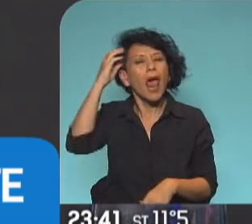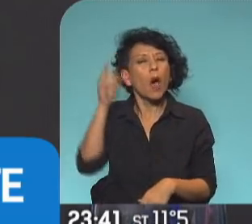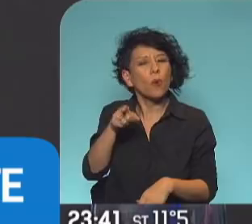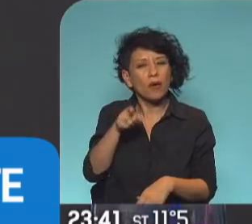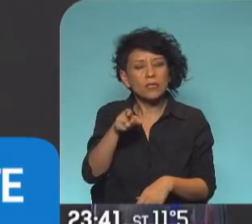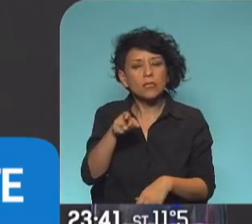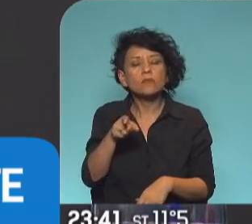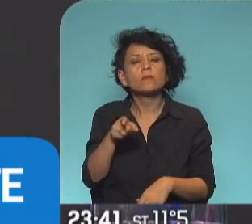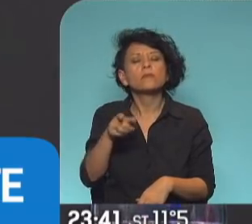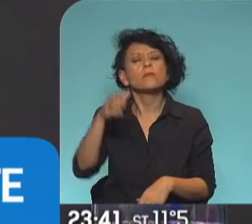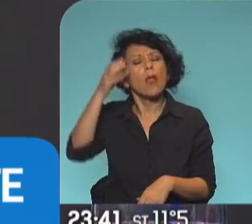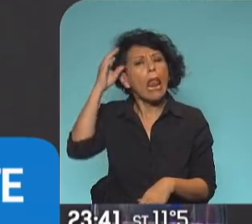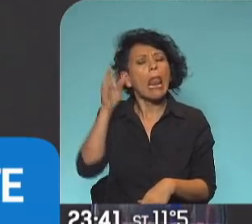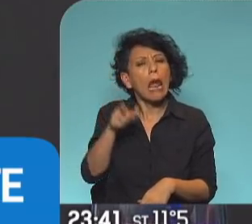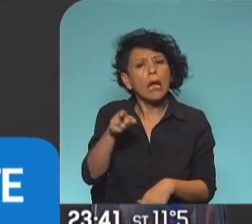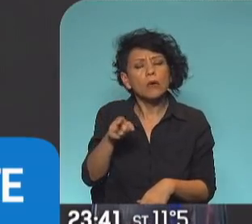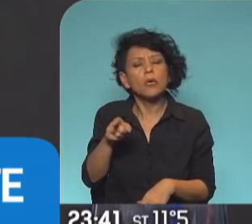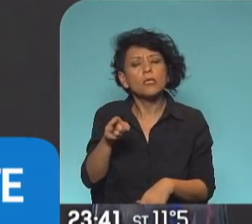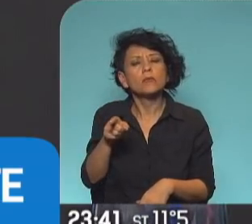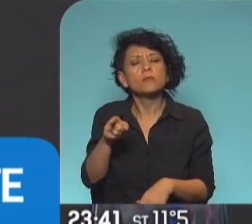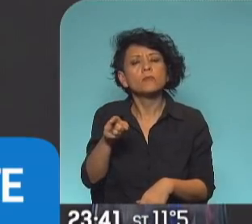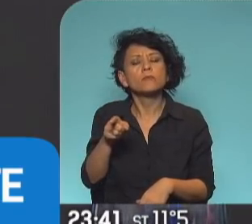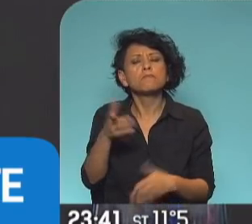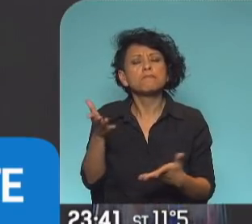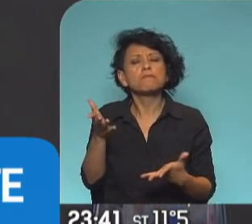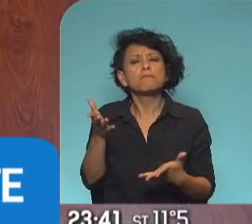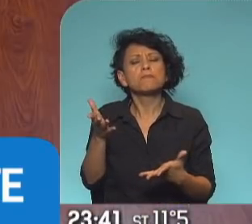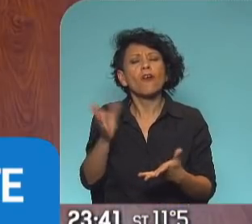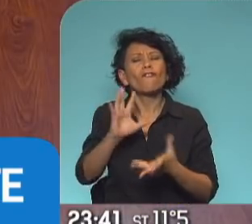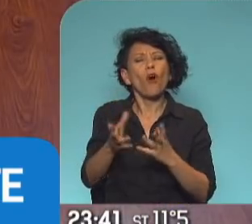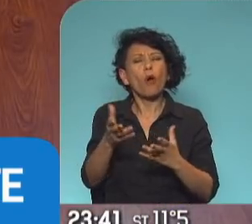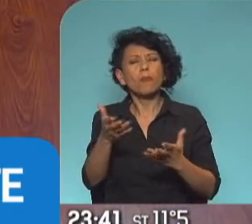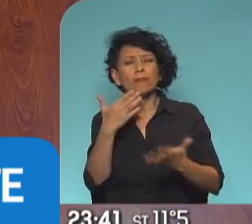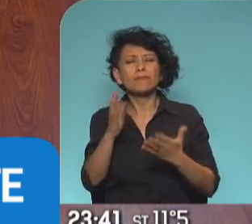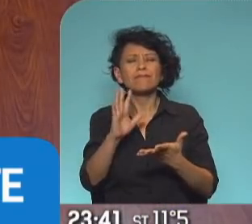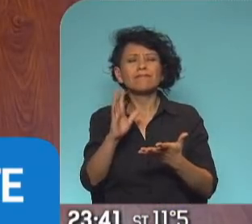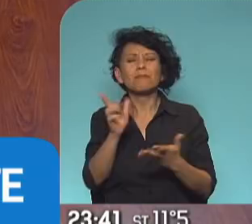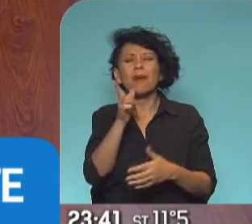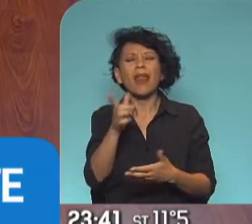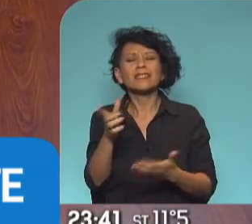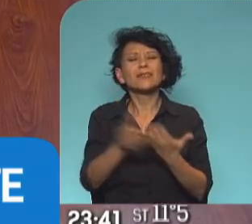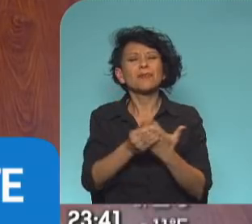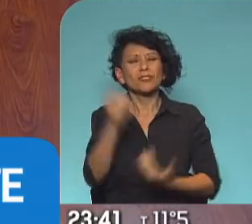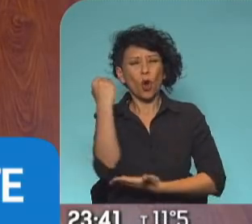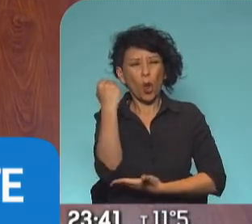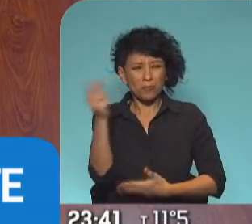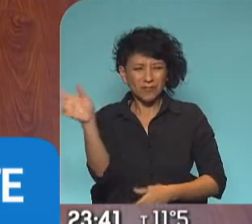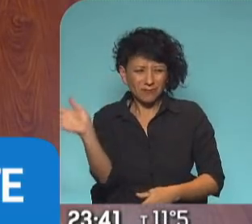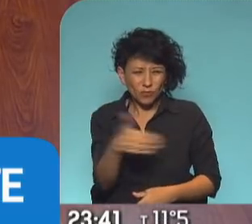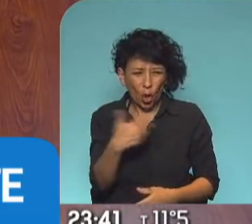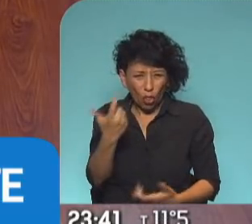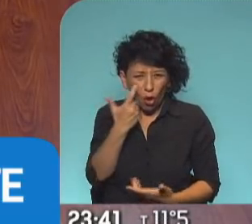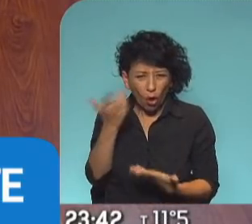que venía con una postura de ministro de Economía, que le conocemos y por